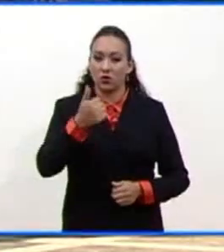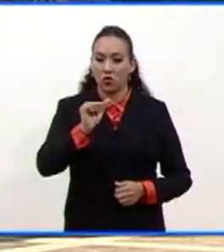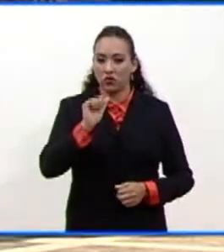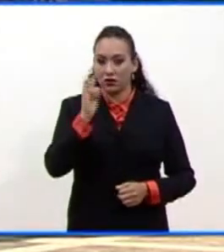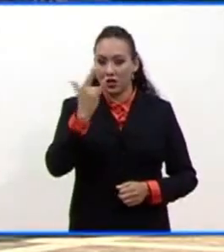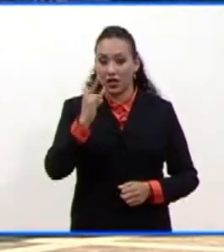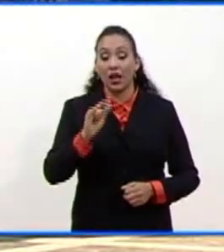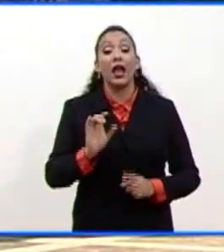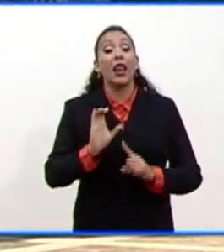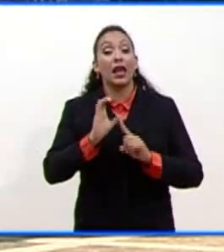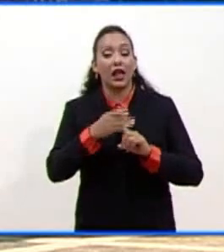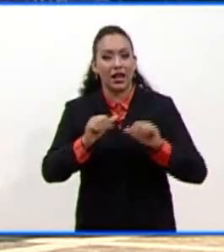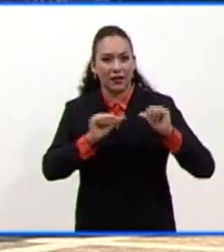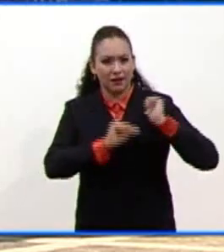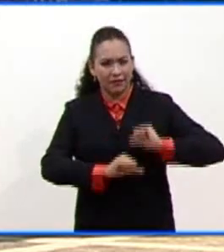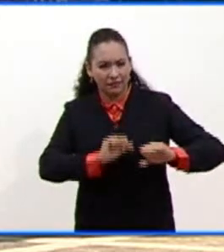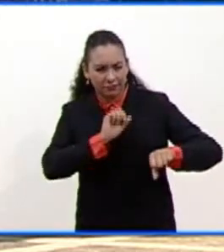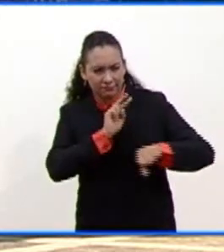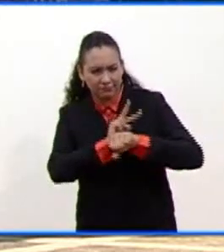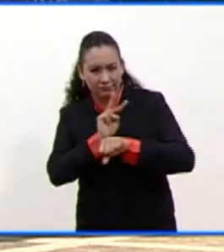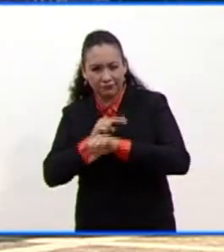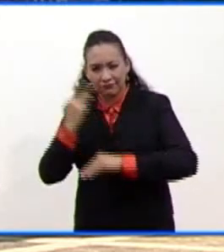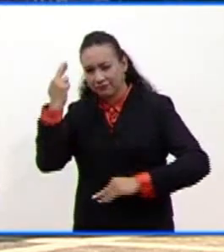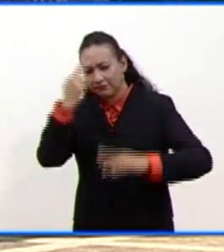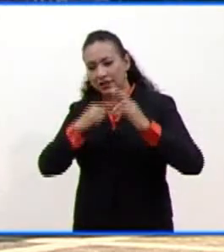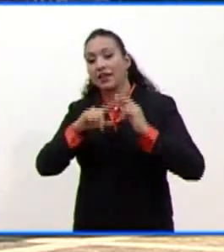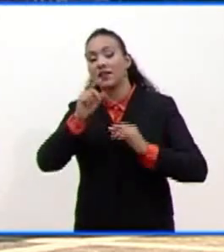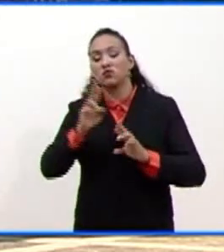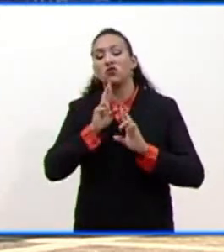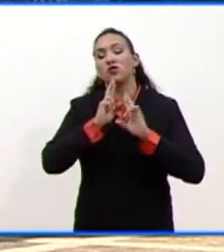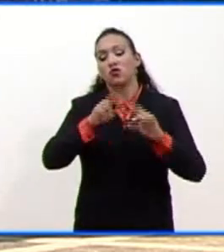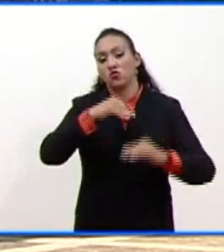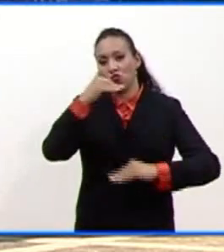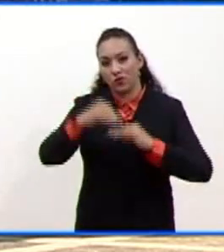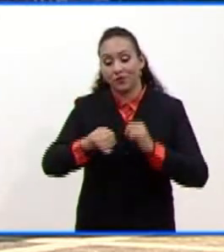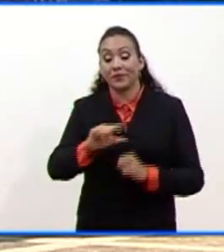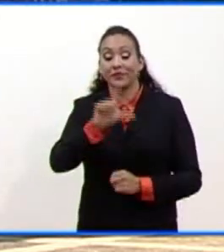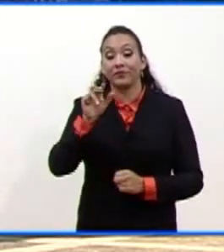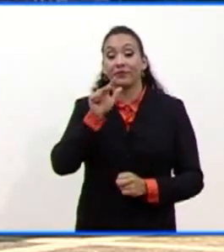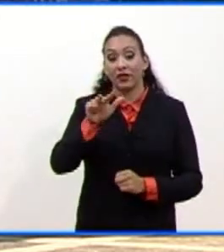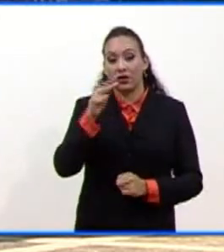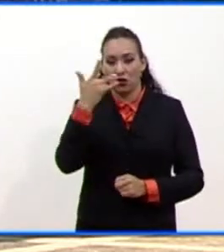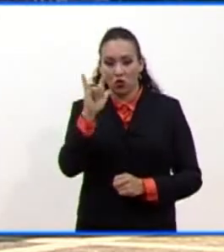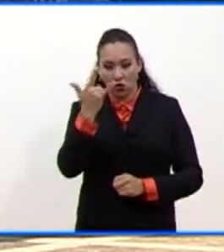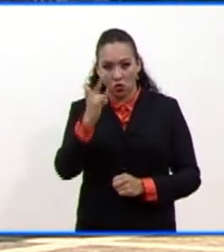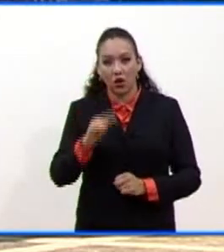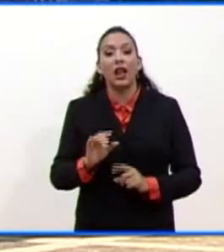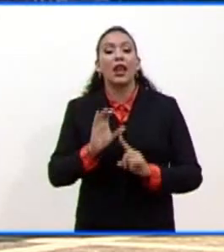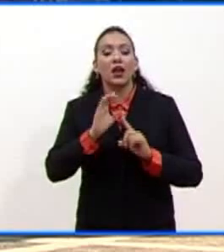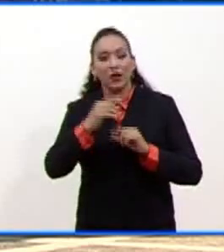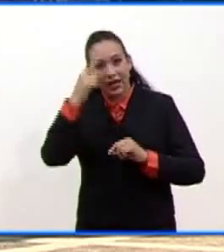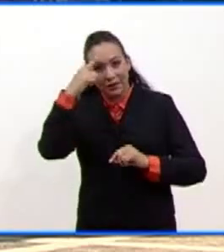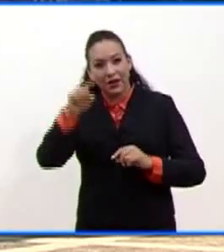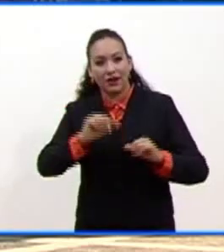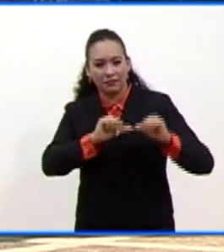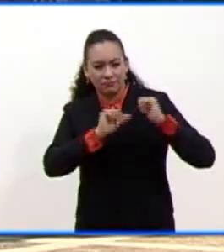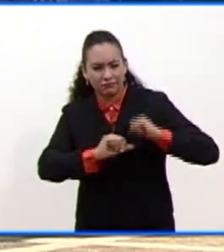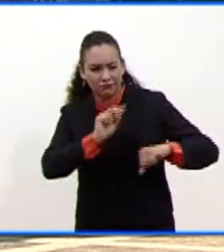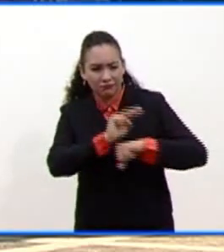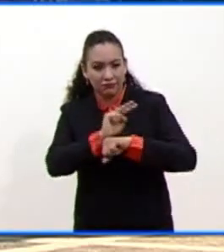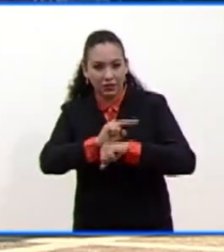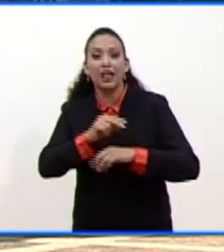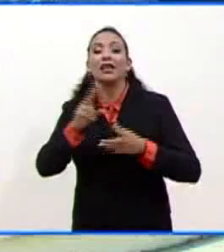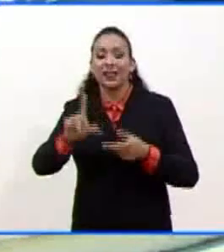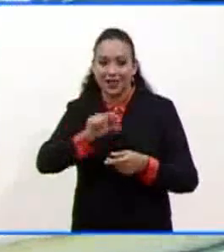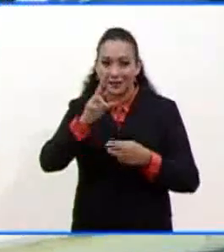la Comisión de Fiscalización analizará los dictámenes y resoluciones. El 18 de julio, la Comisión de Fiscalización aprobará los